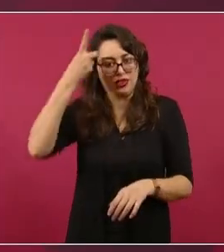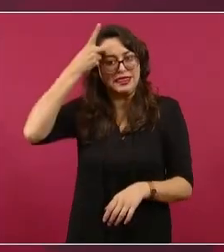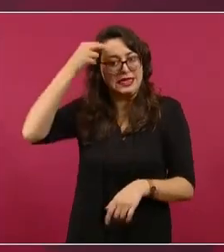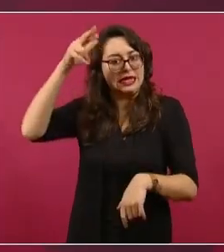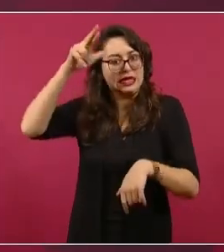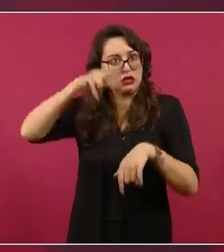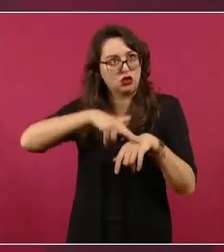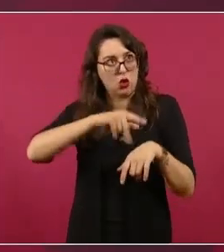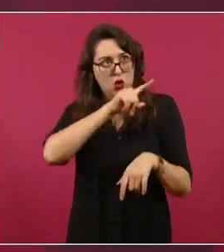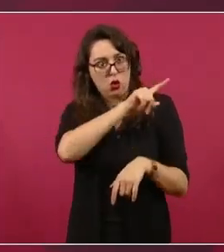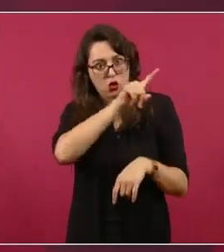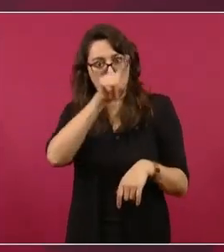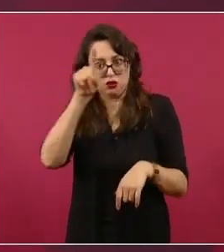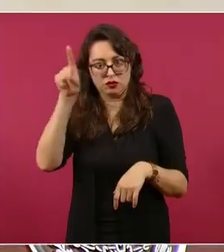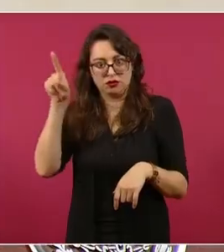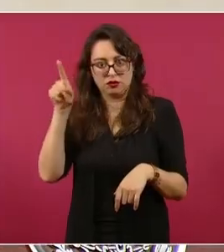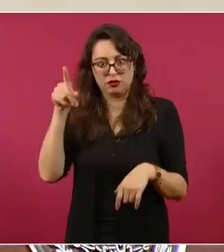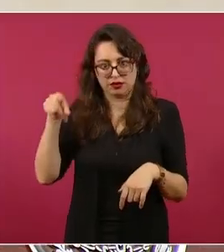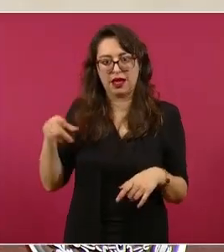arriba,